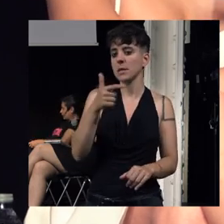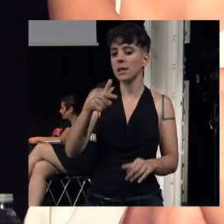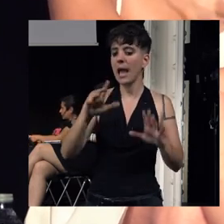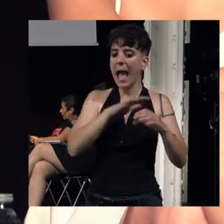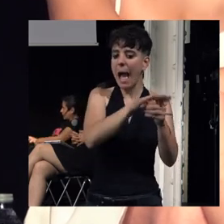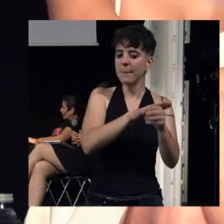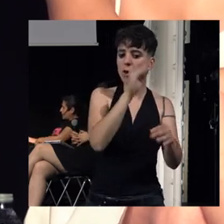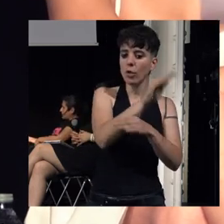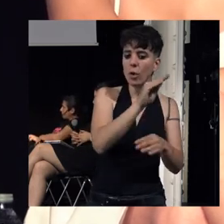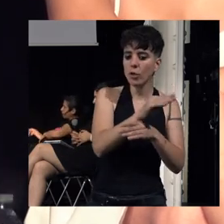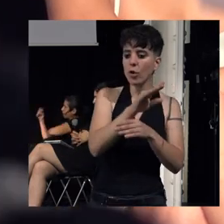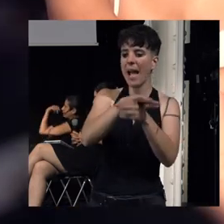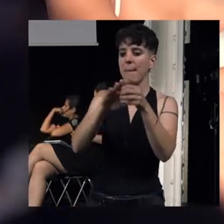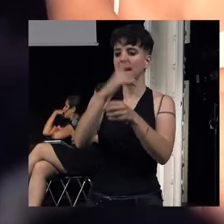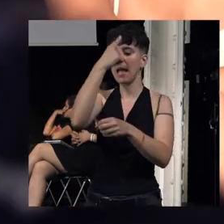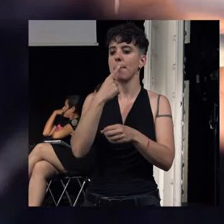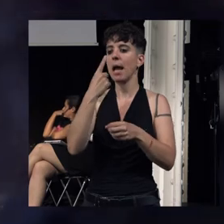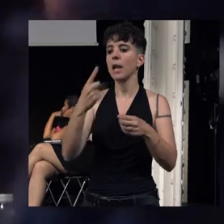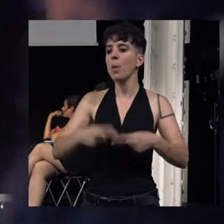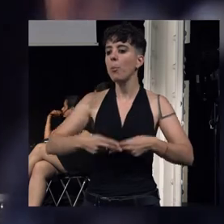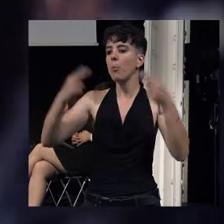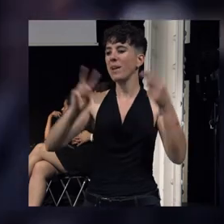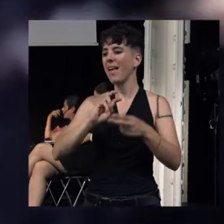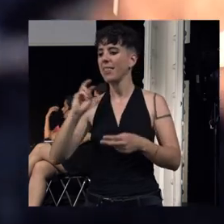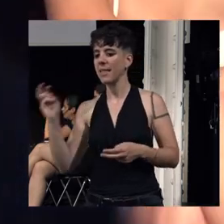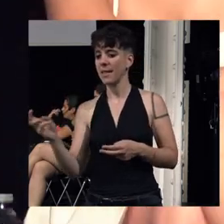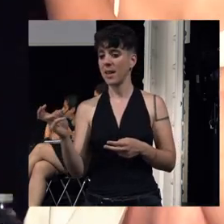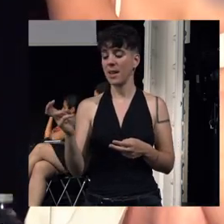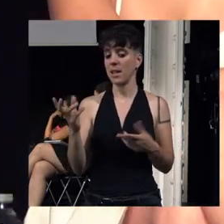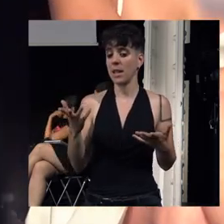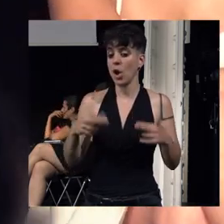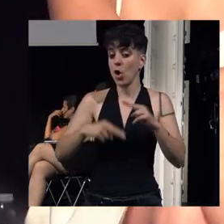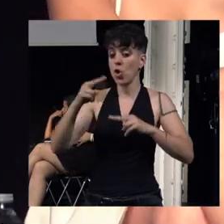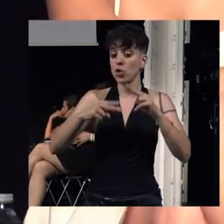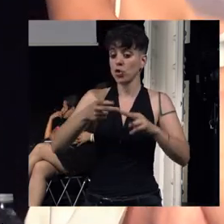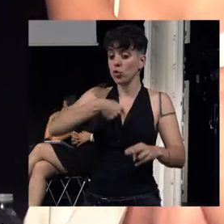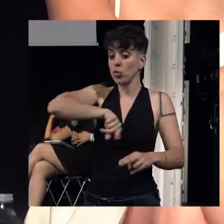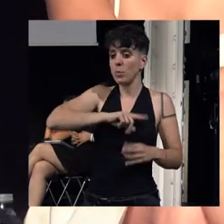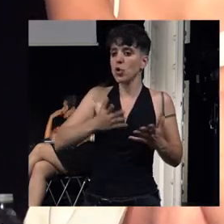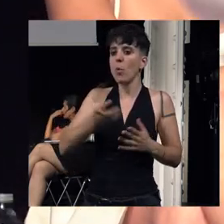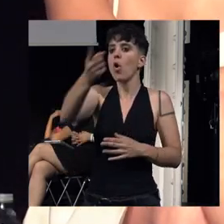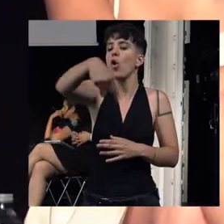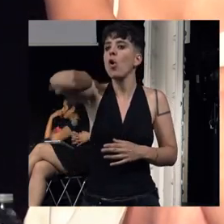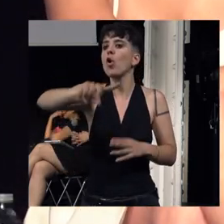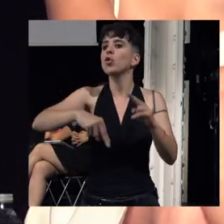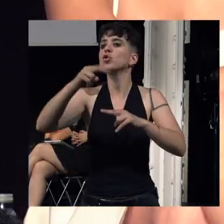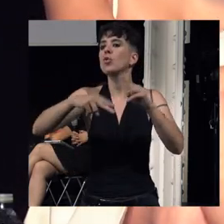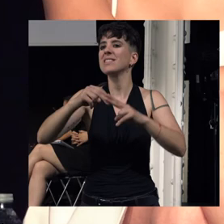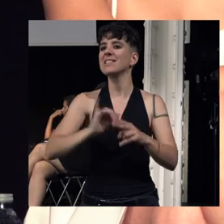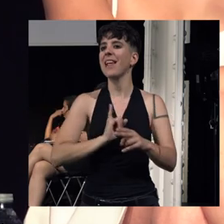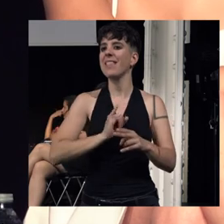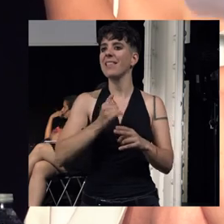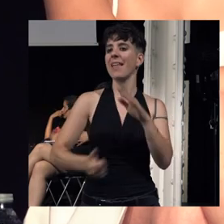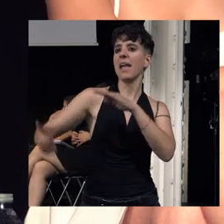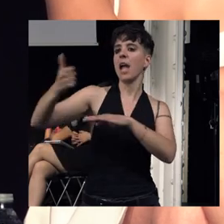educación, en el ámbito de la imagen pública, etcétera. Y cómo construimos o construís desde la identidad hegemónica lo gitano,